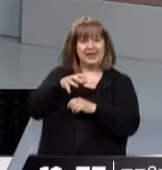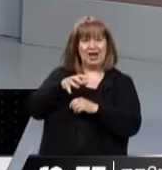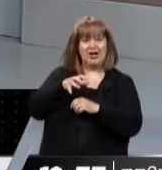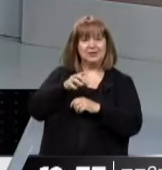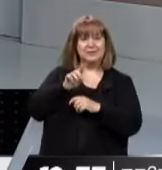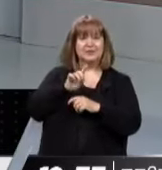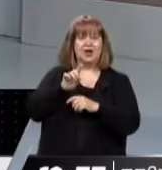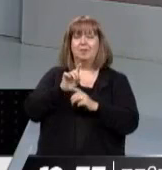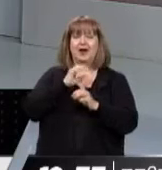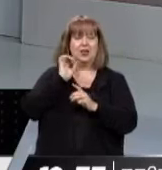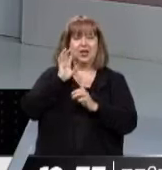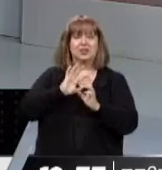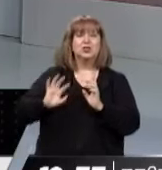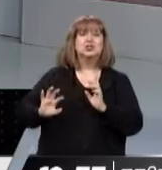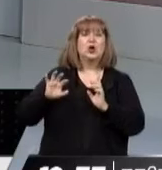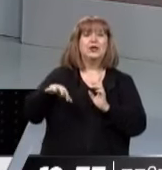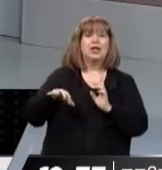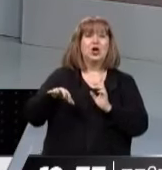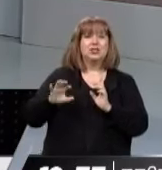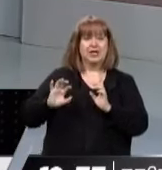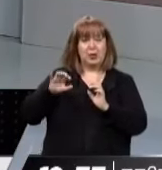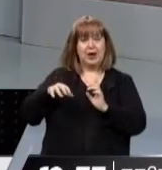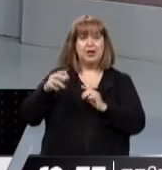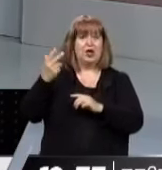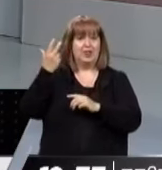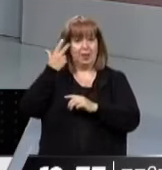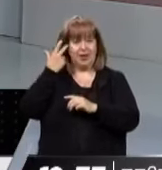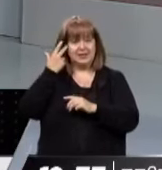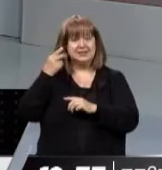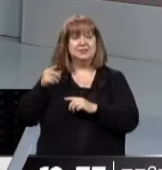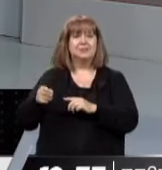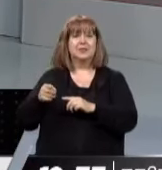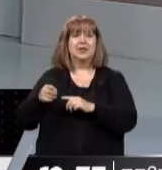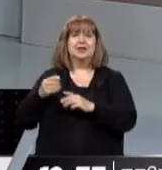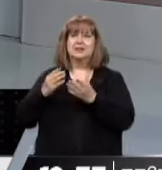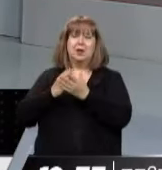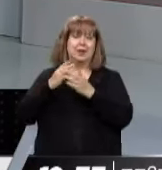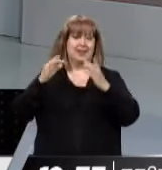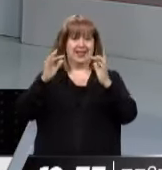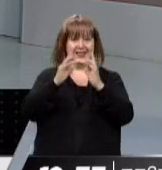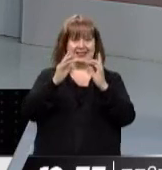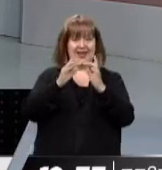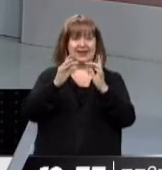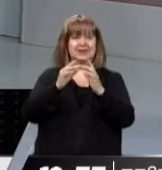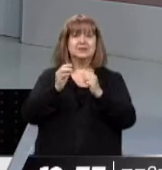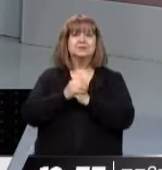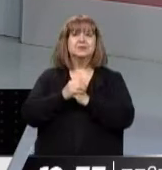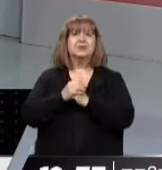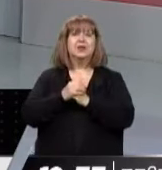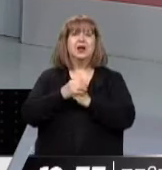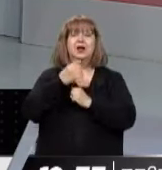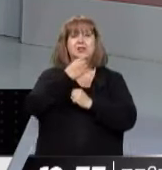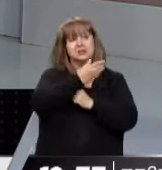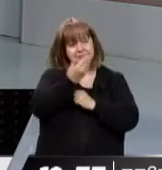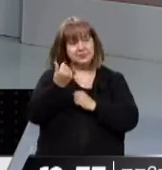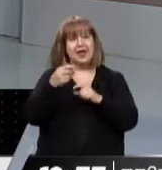que tanto se utiliza, claro, hoy. Sí. Uno de los sobrinos de Messi, evidentemente, hace Twitch habitualmente, le pidió al hermano de Messi que fuera. Le dio una